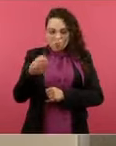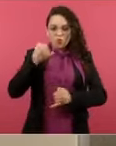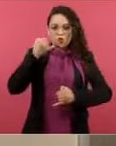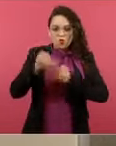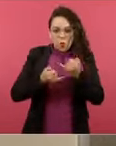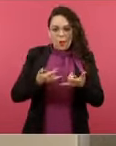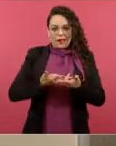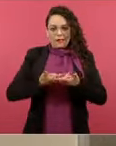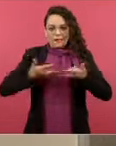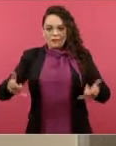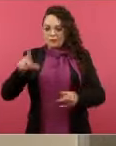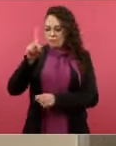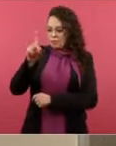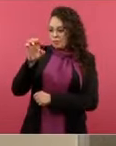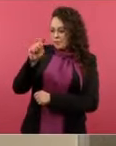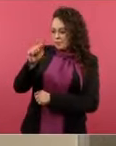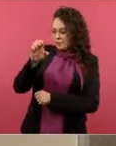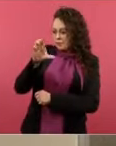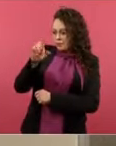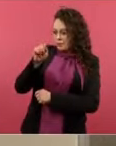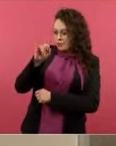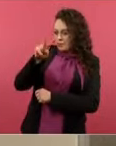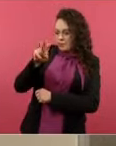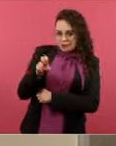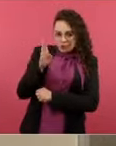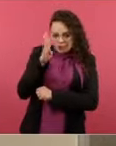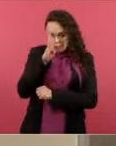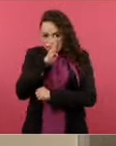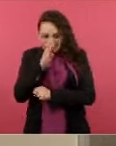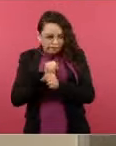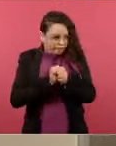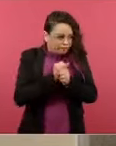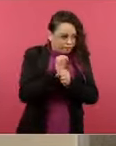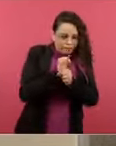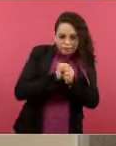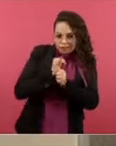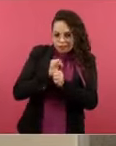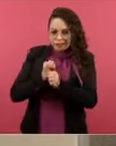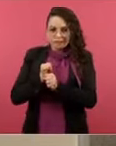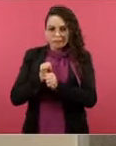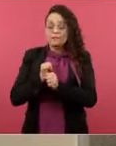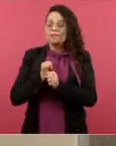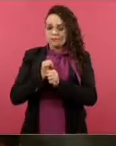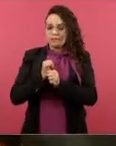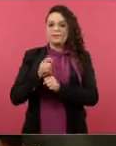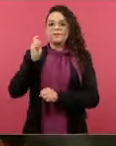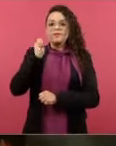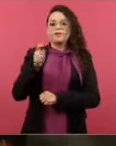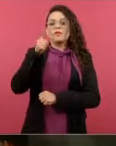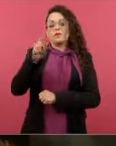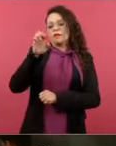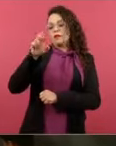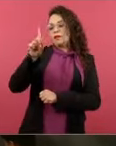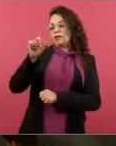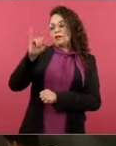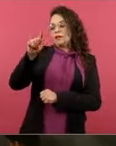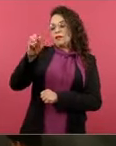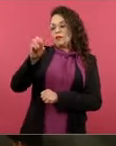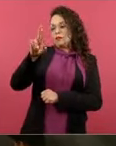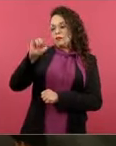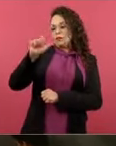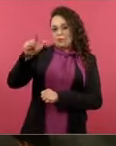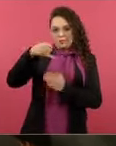de detectives? Por lo menos leía estadísticamente que en las casas editoriales se sabe que los niños entre 10 y